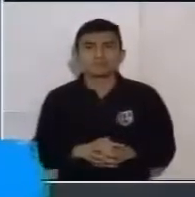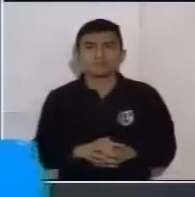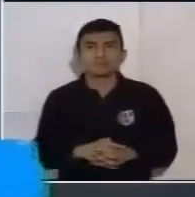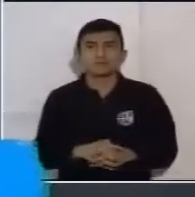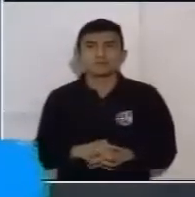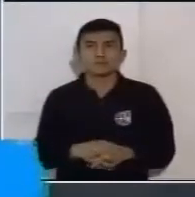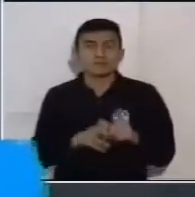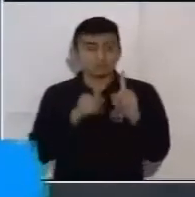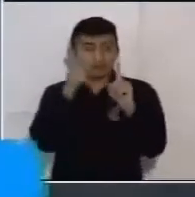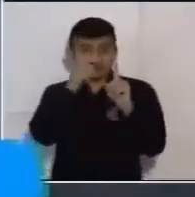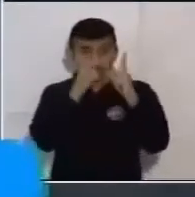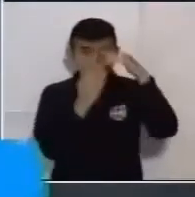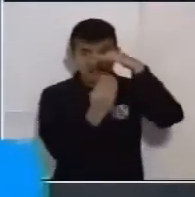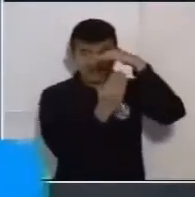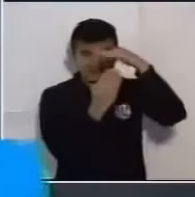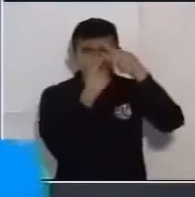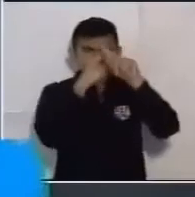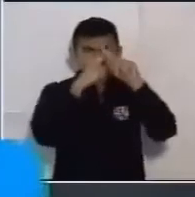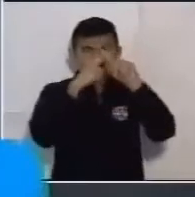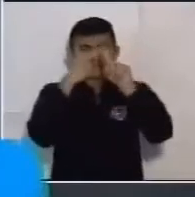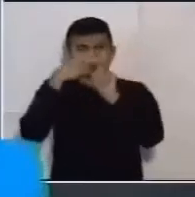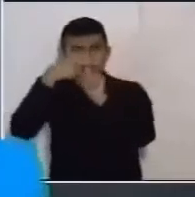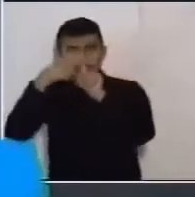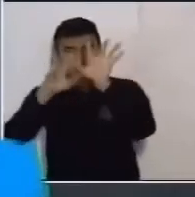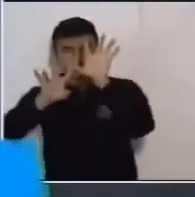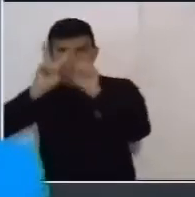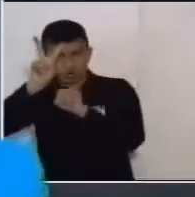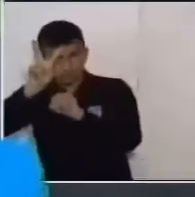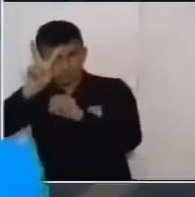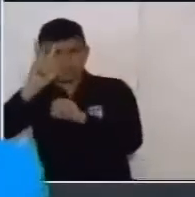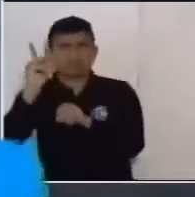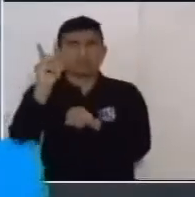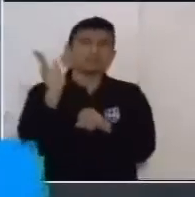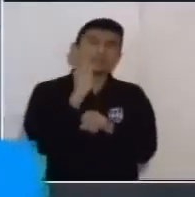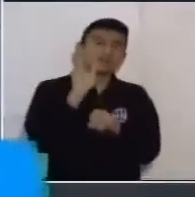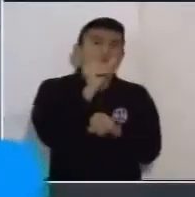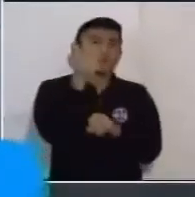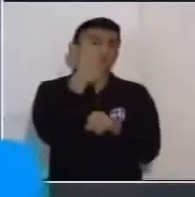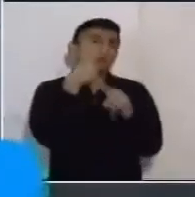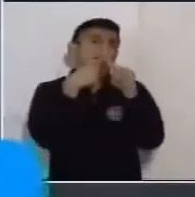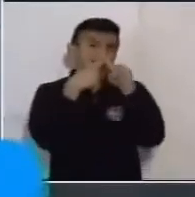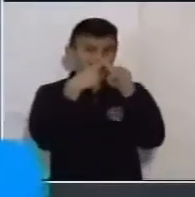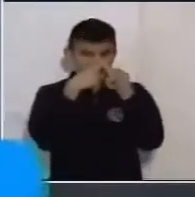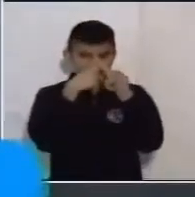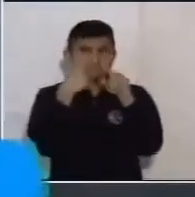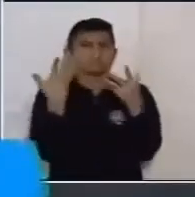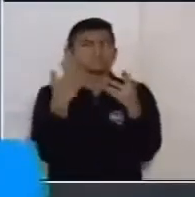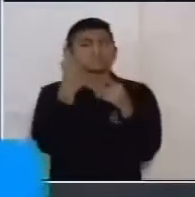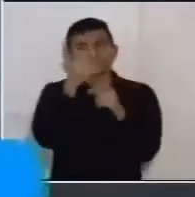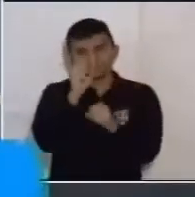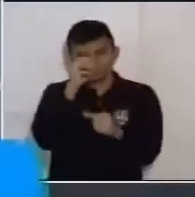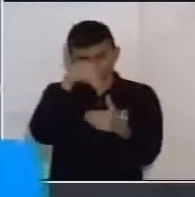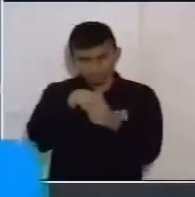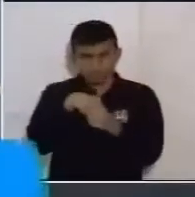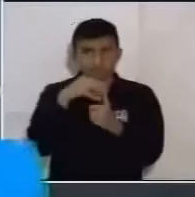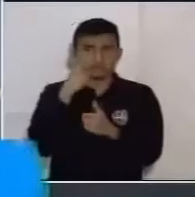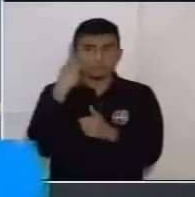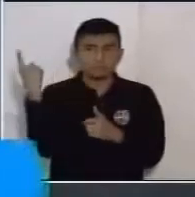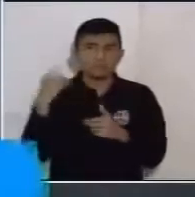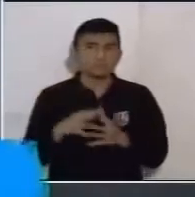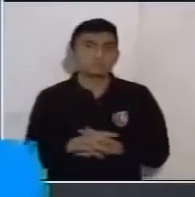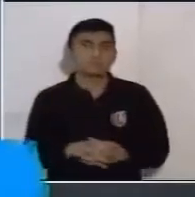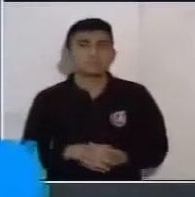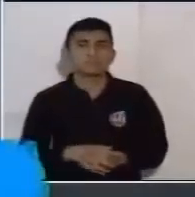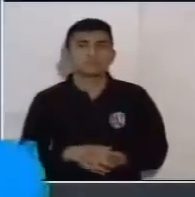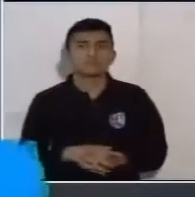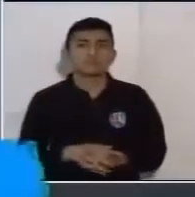Uno va a ser la base x más 12 y el otro va a ser x. Entonces coloquémoslo.